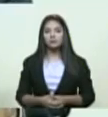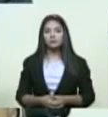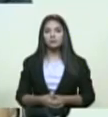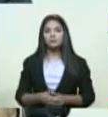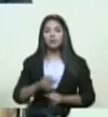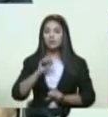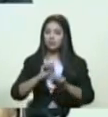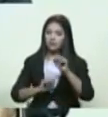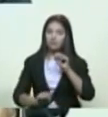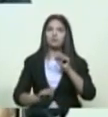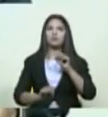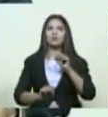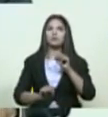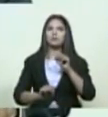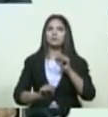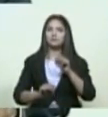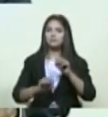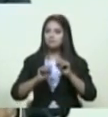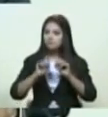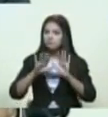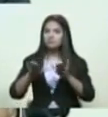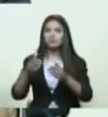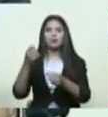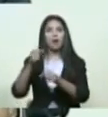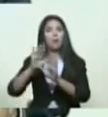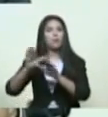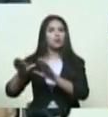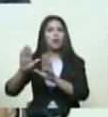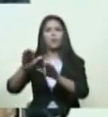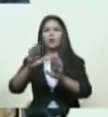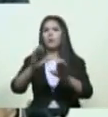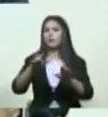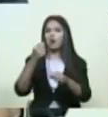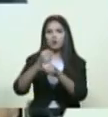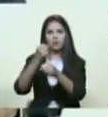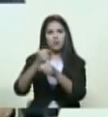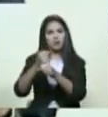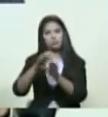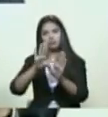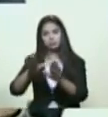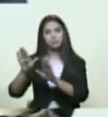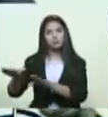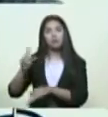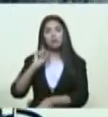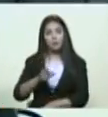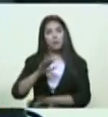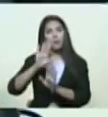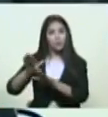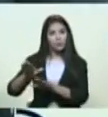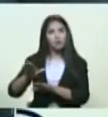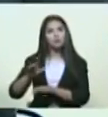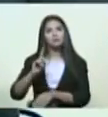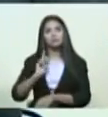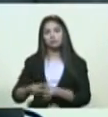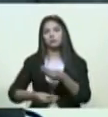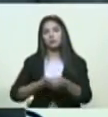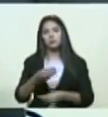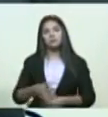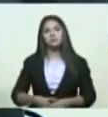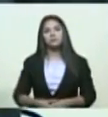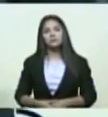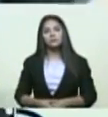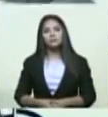defender a nuestros funcionarios en los términos que haya que hacerlo.